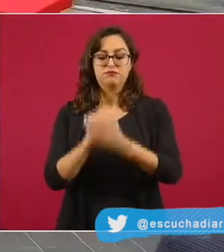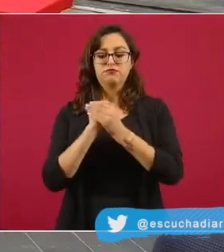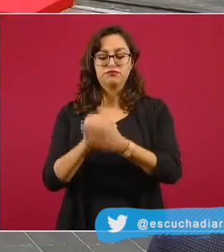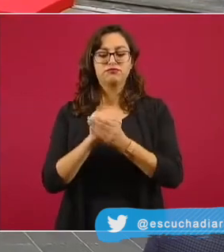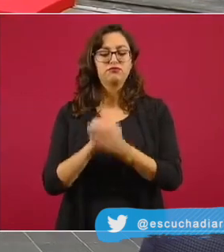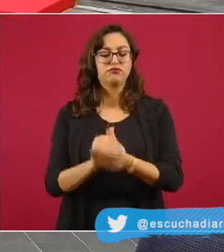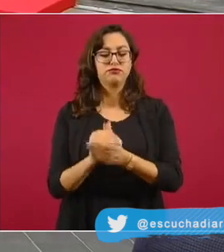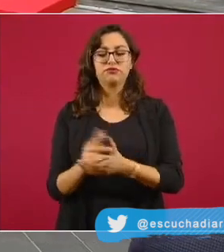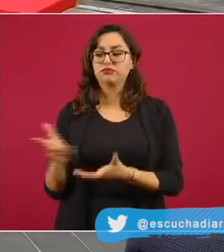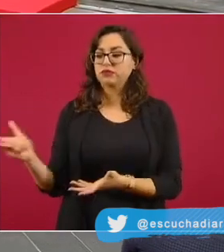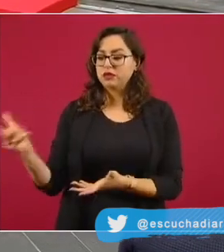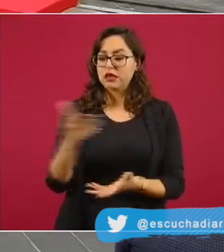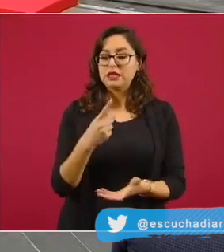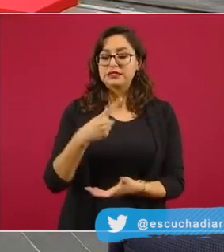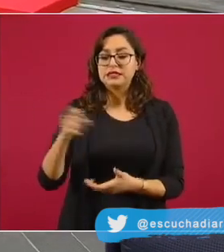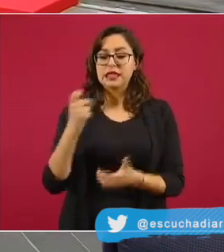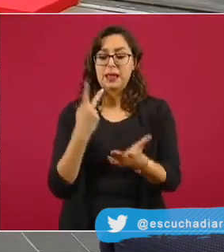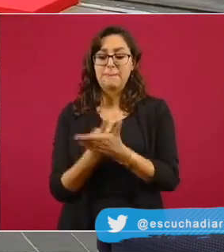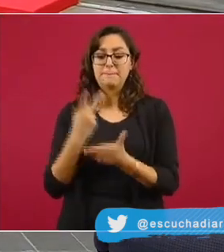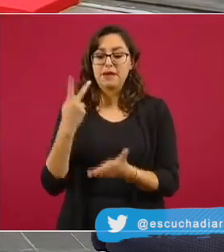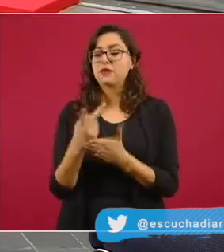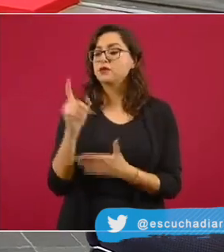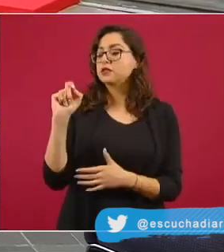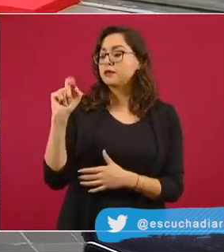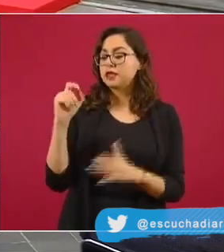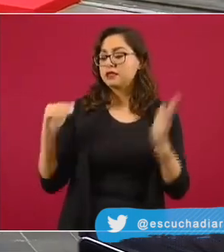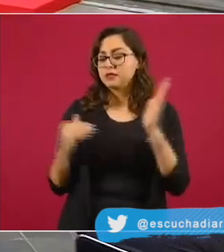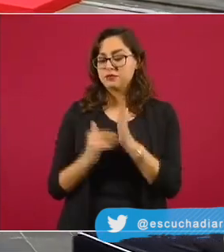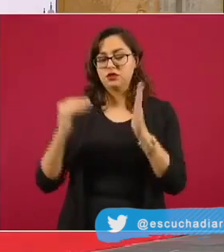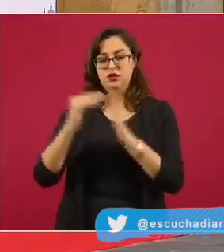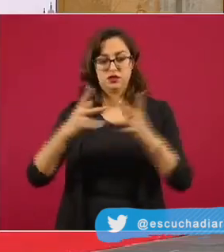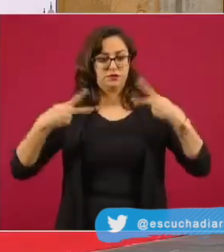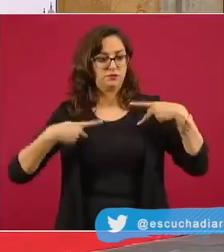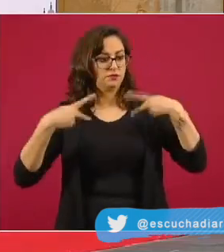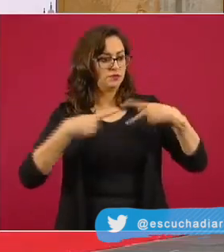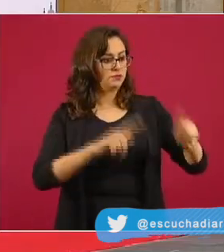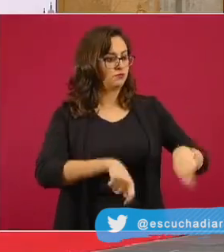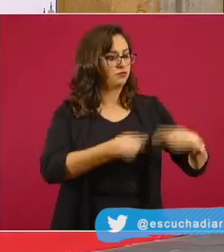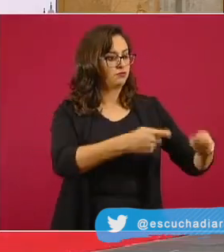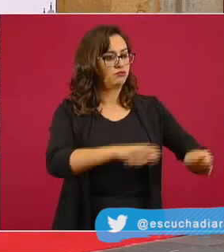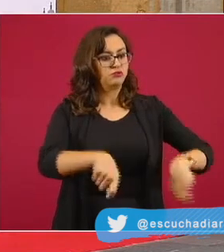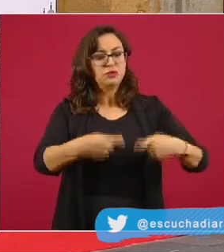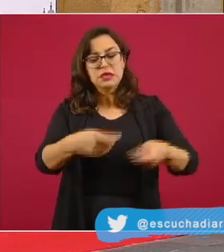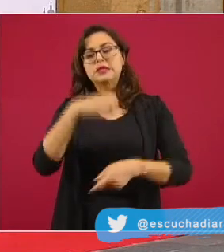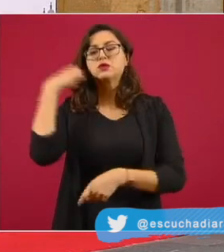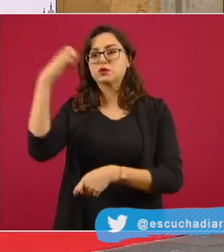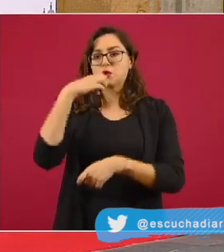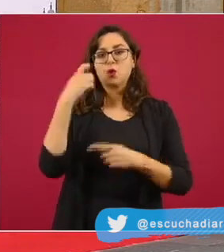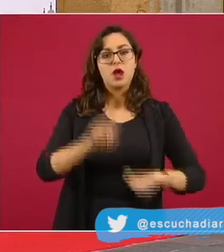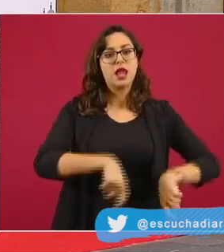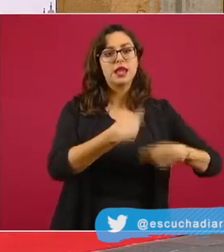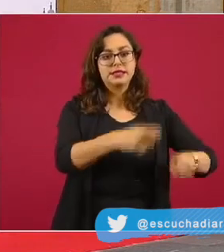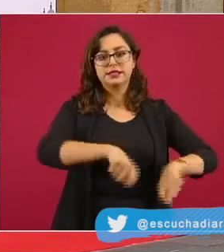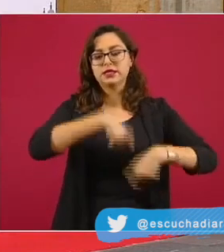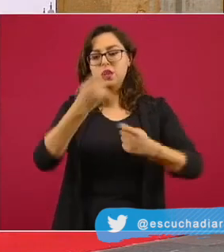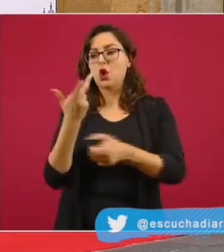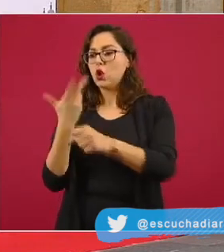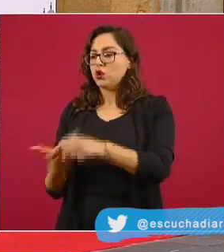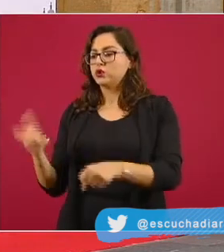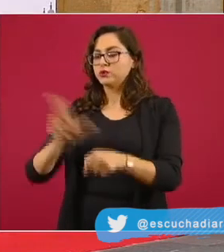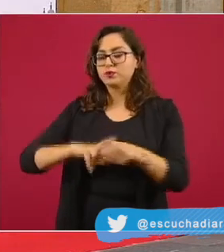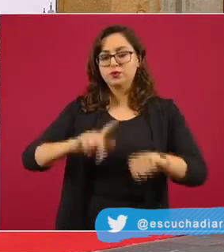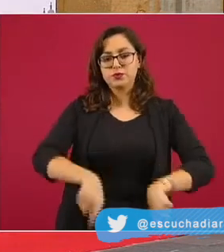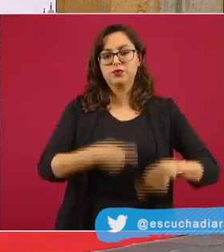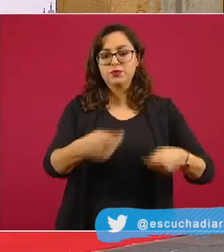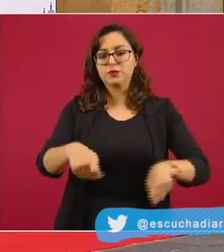entregaron 100 premios de 20 millones a particulares, escuelas y hospitales. Se ayuda a